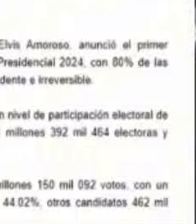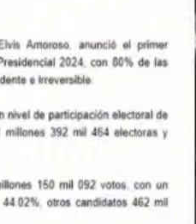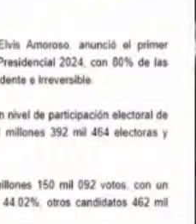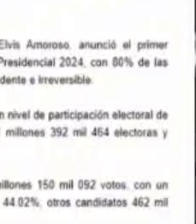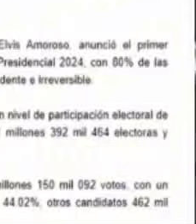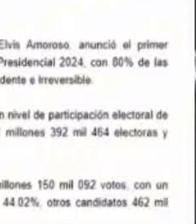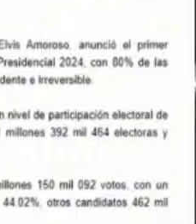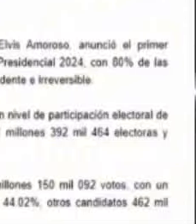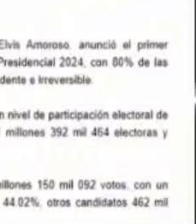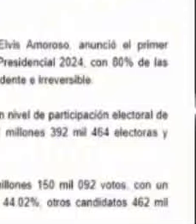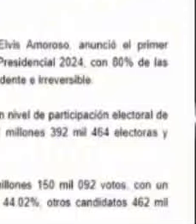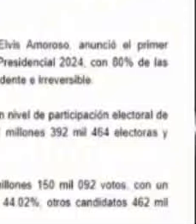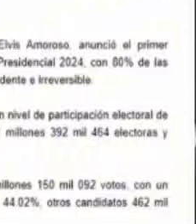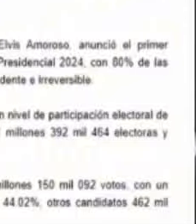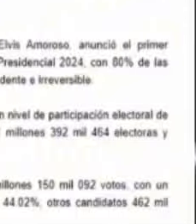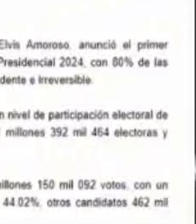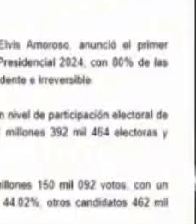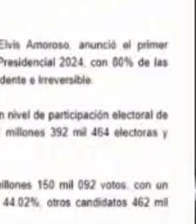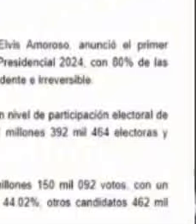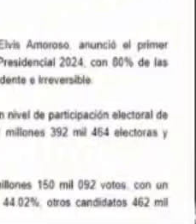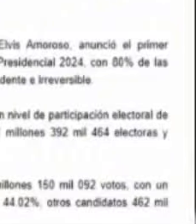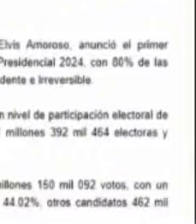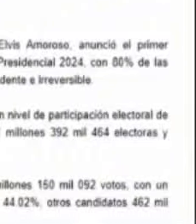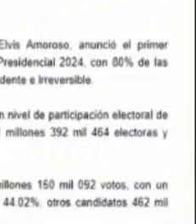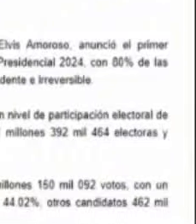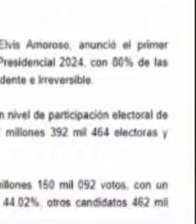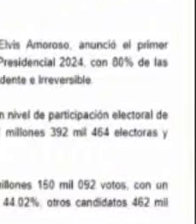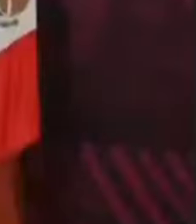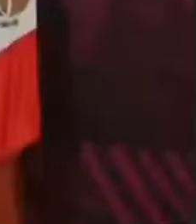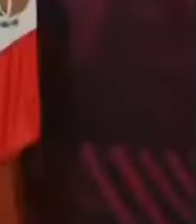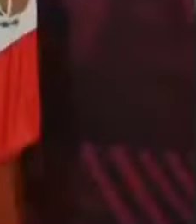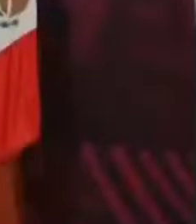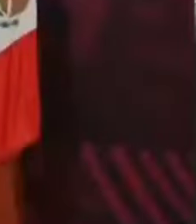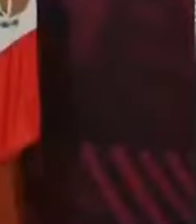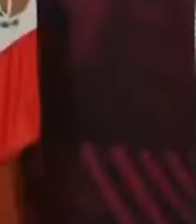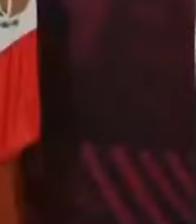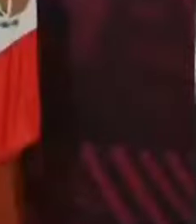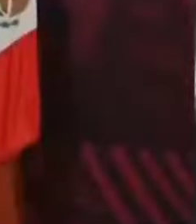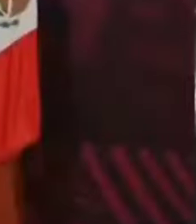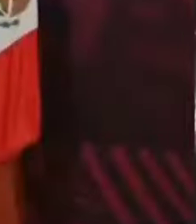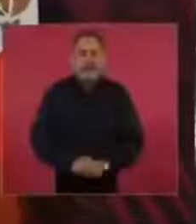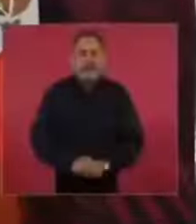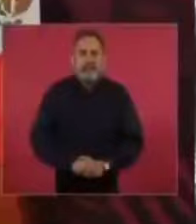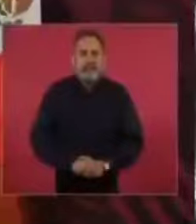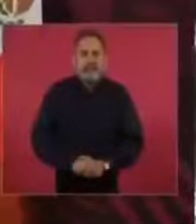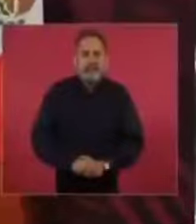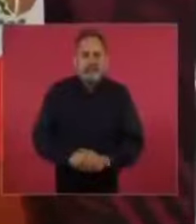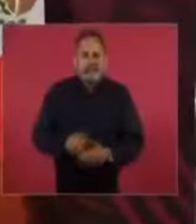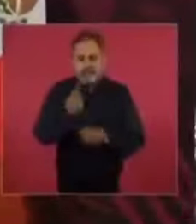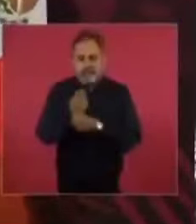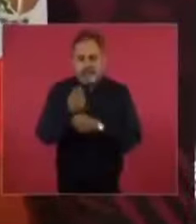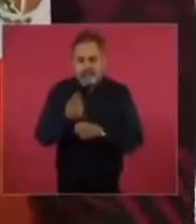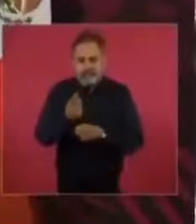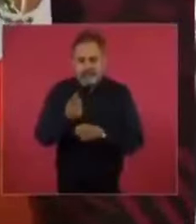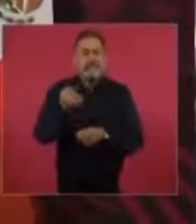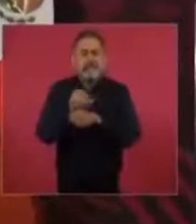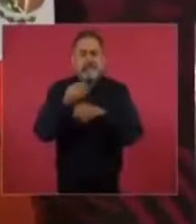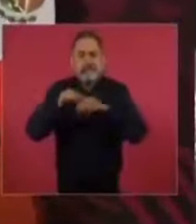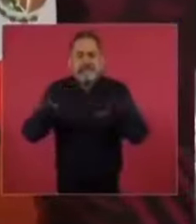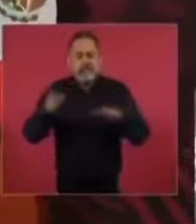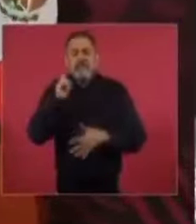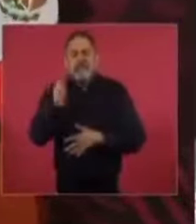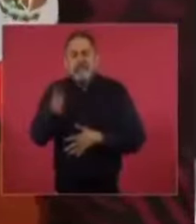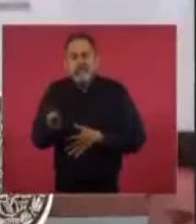también en los diferentes medios? Cuando entran, por ejemplo, en los chats los fachos en donde, déjate cuento, déjate explico, te falta saber